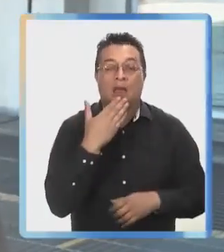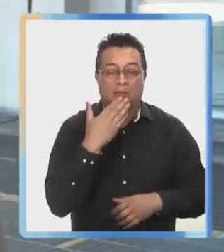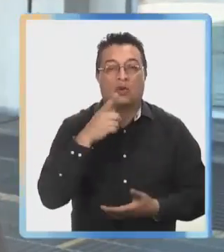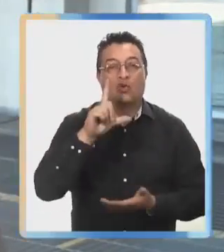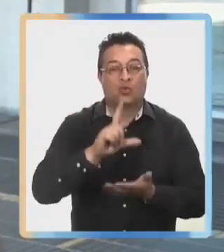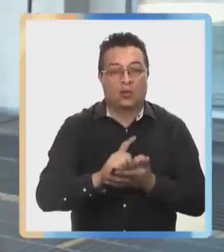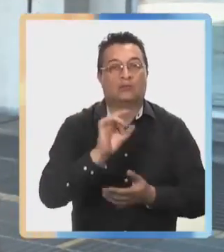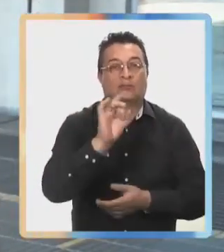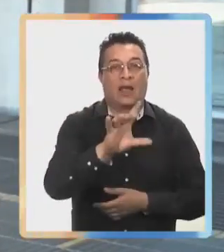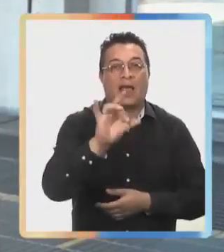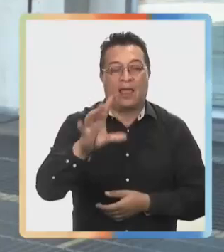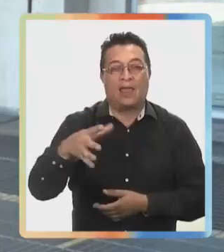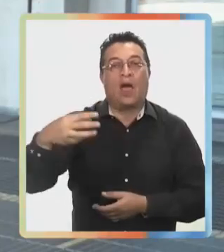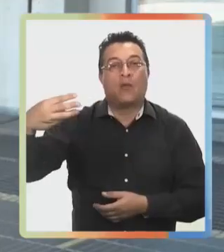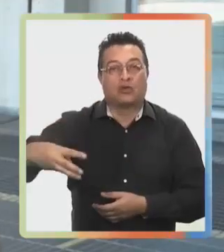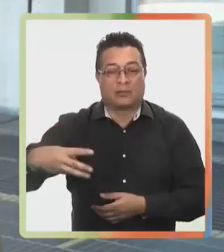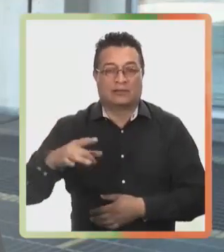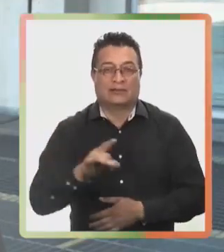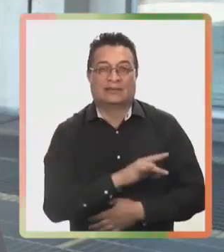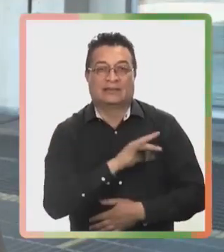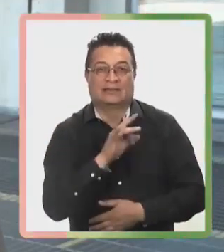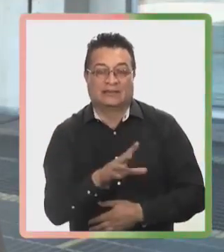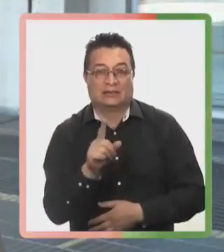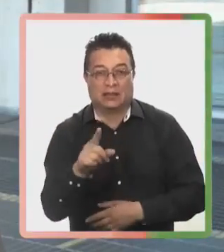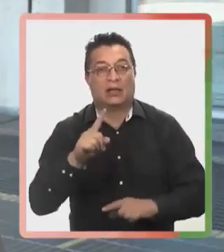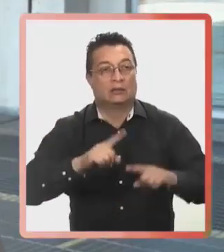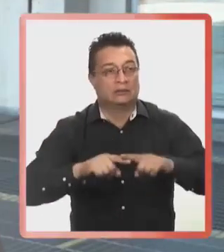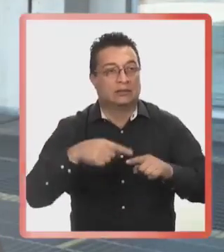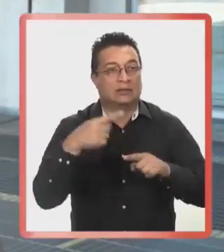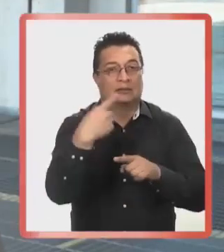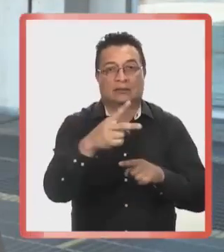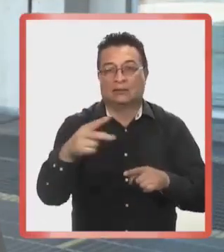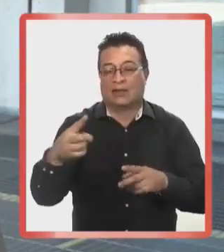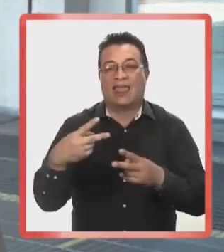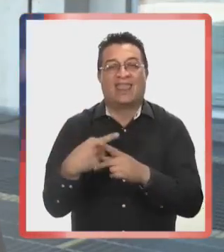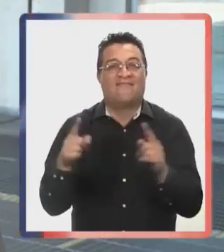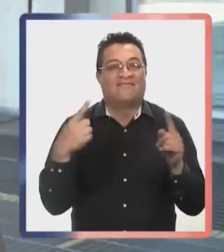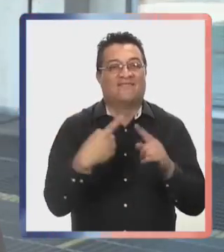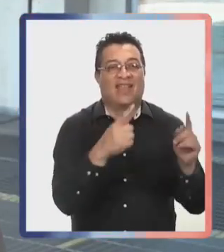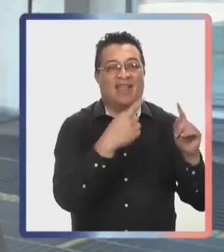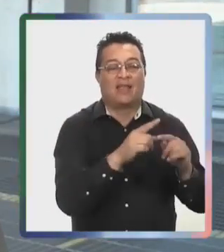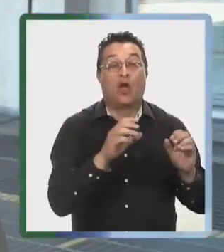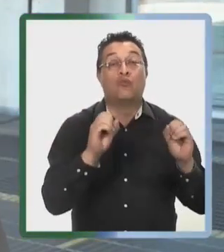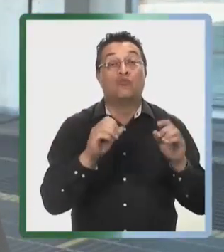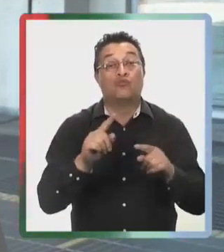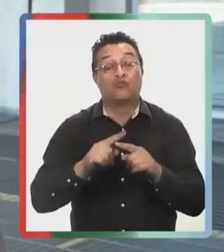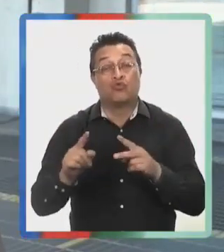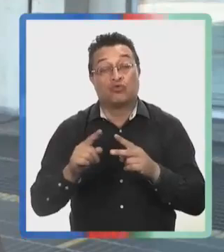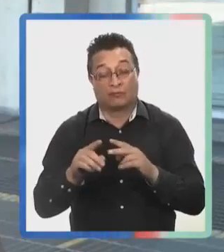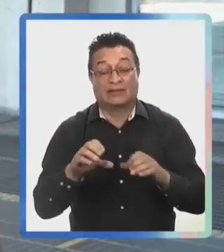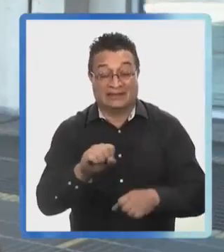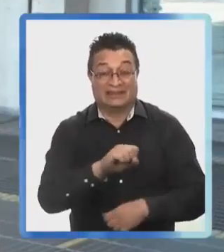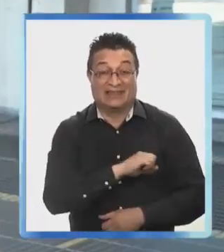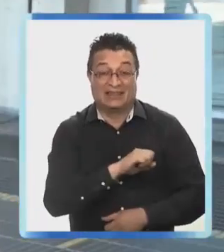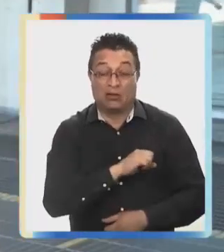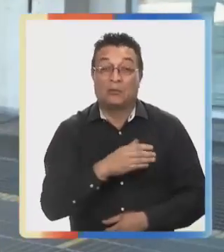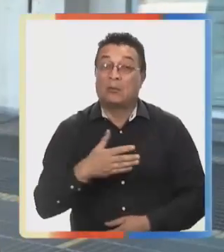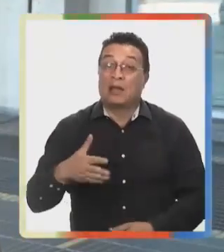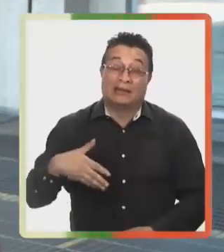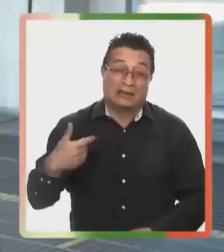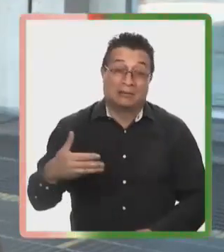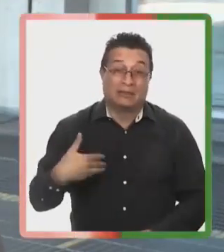colocarse también en el lugar de cada municipalidad del país, donde los territorios son distintos, las realidades son distintas y muchas veces desde el Gran